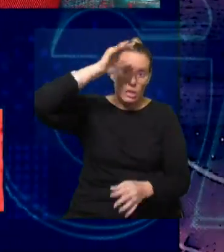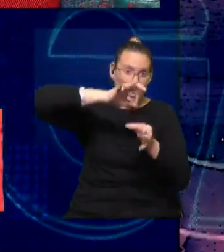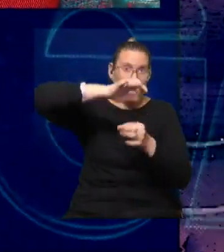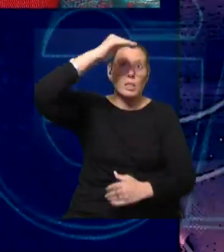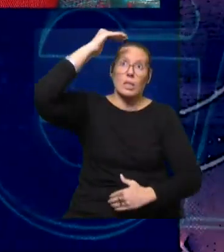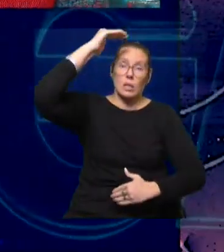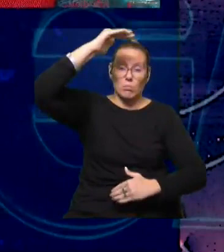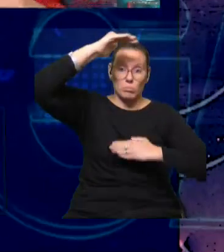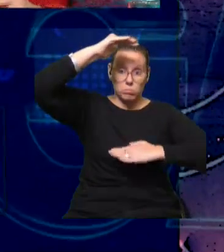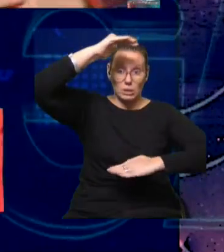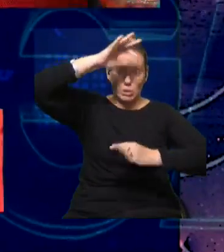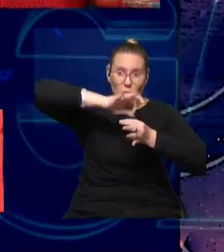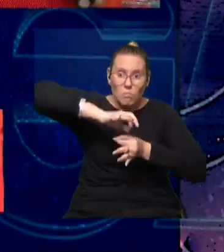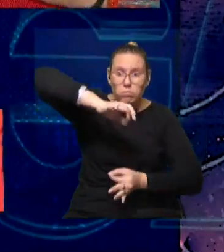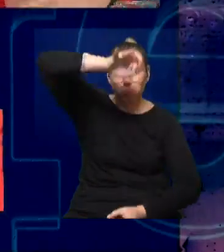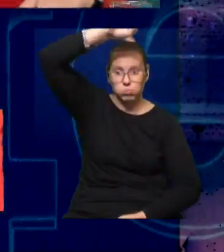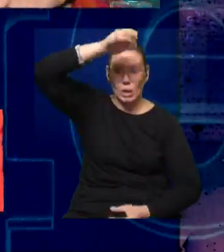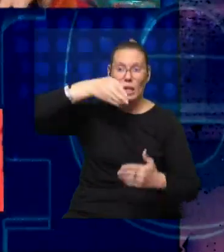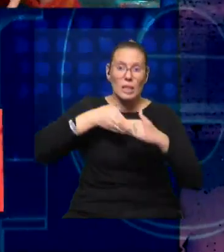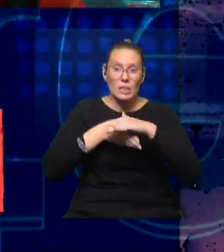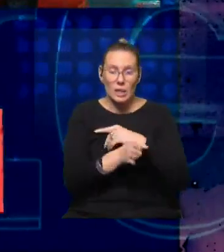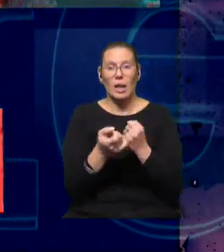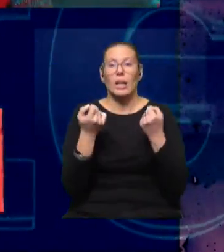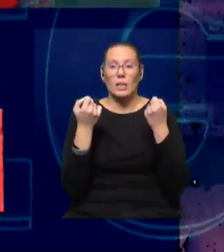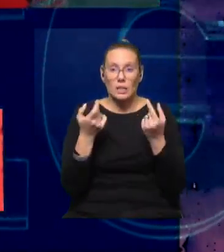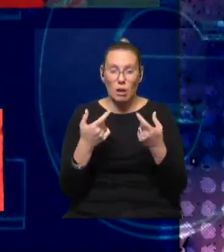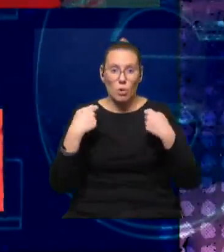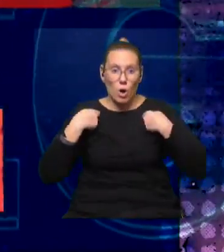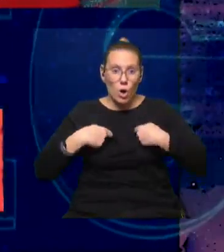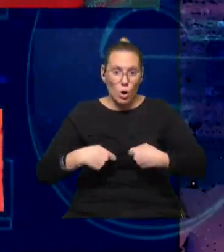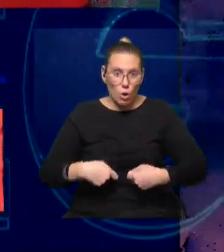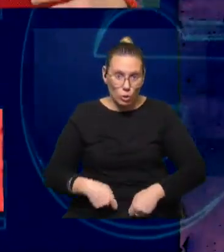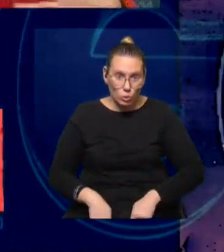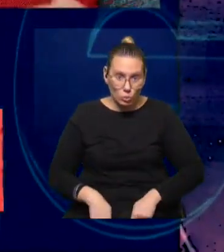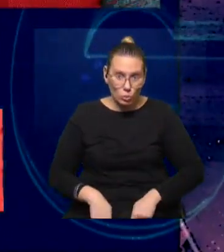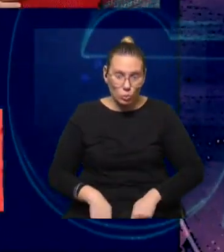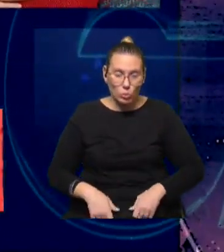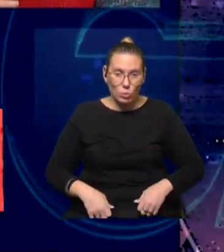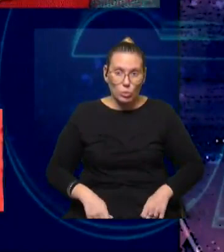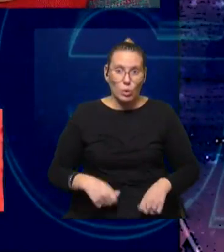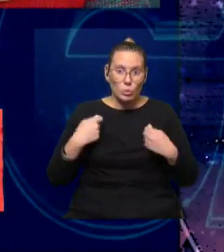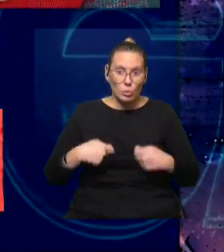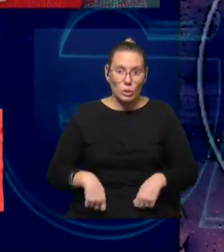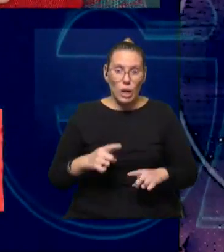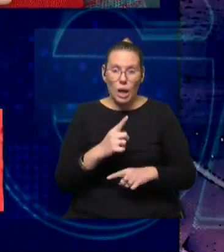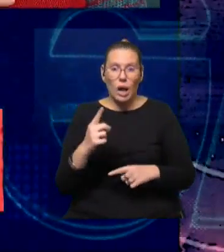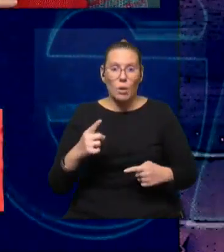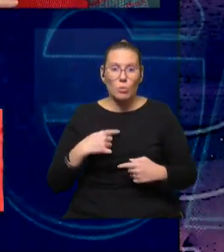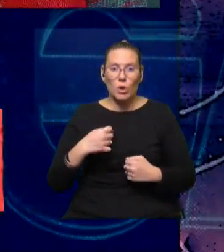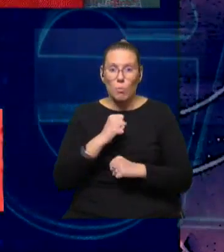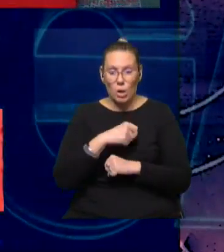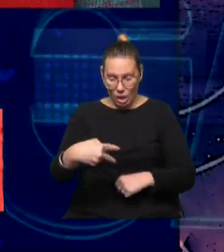piso y en la entrada les damos una túnica de gasa no para que cada uno sea pantalla